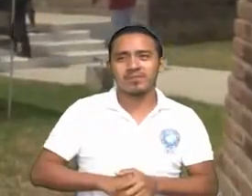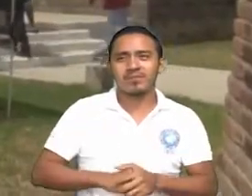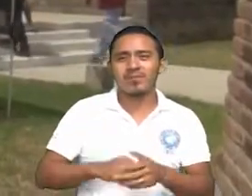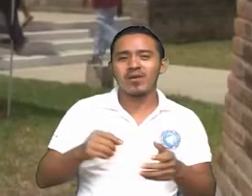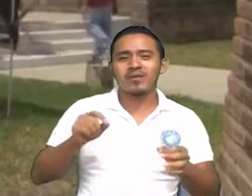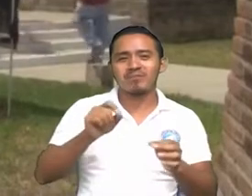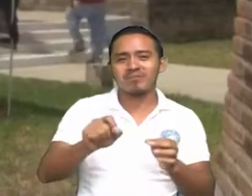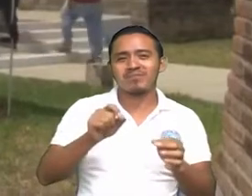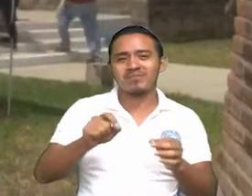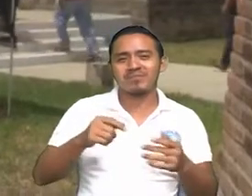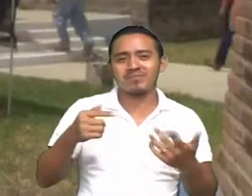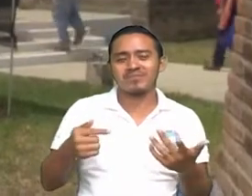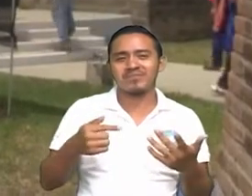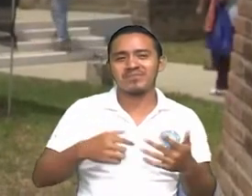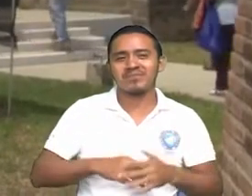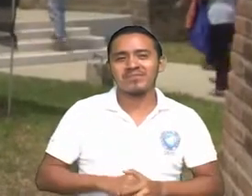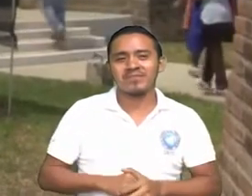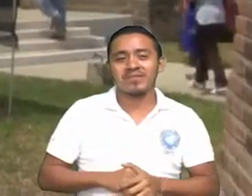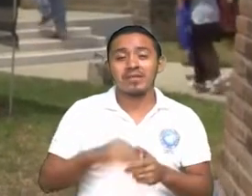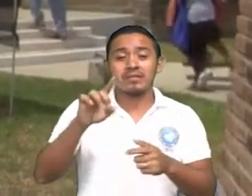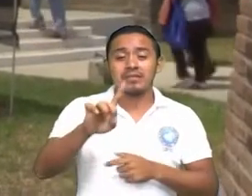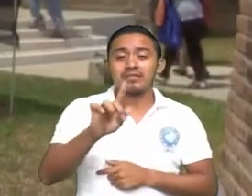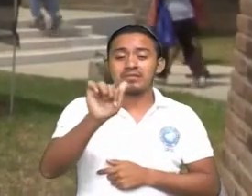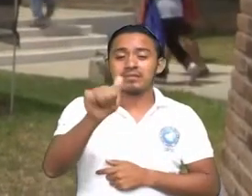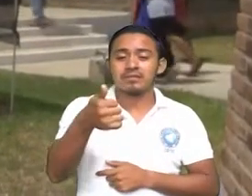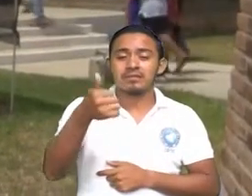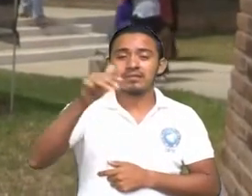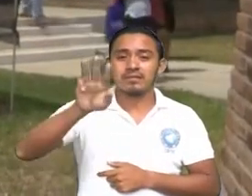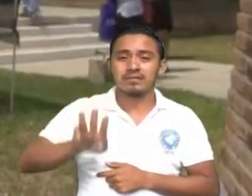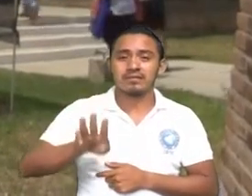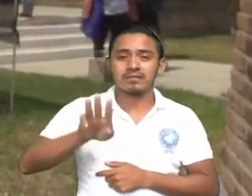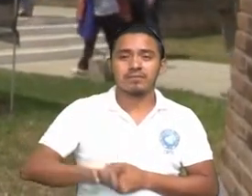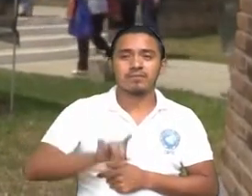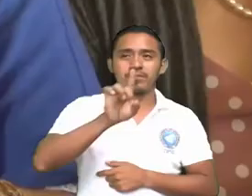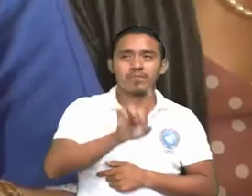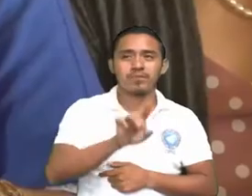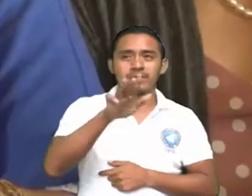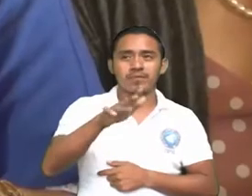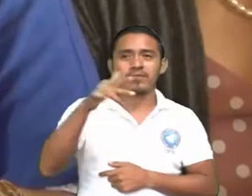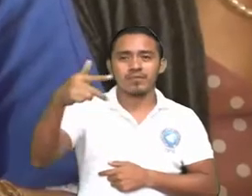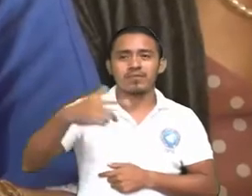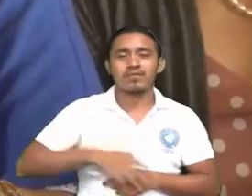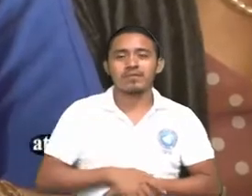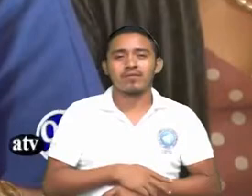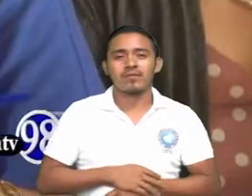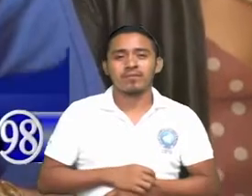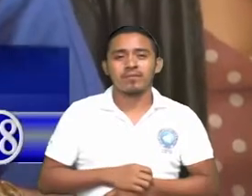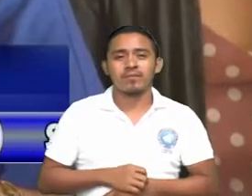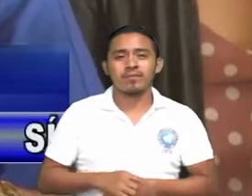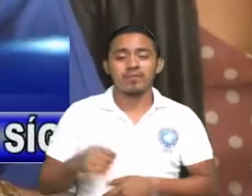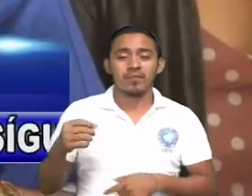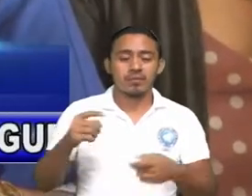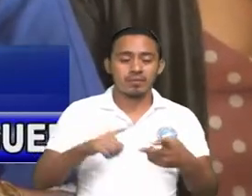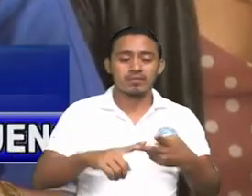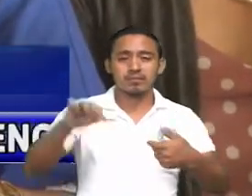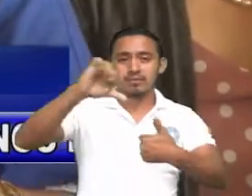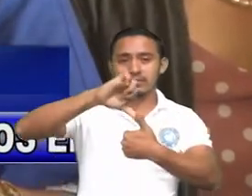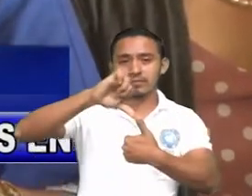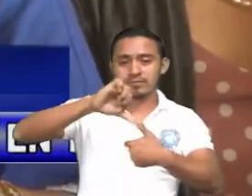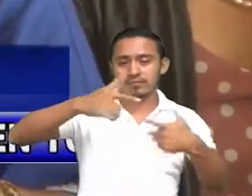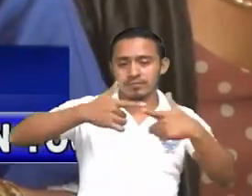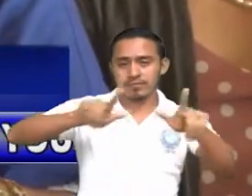de la Batalla San Jacinto, 163 años y 198 de la independencia